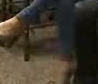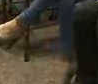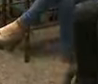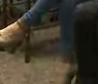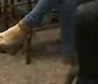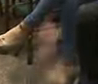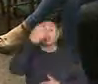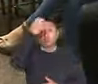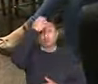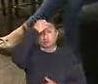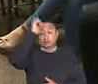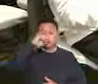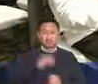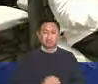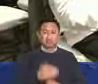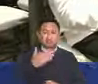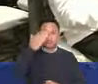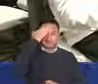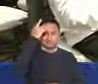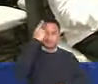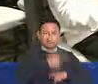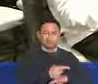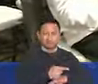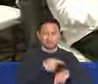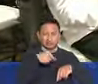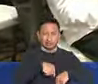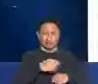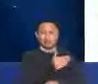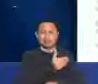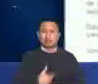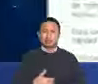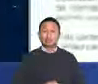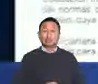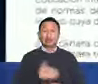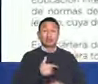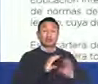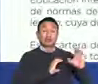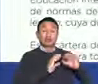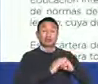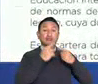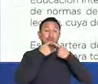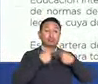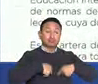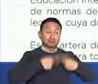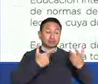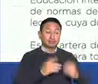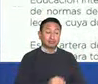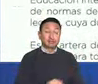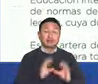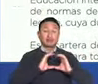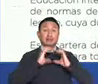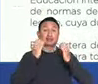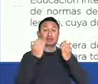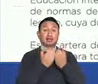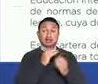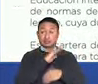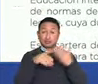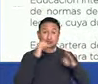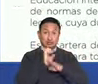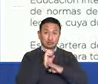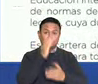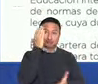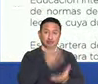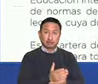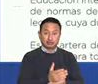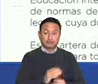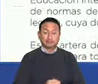de Educación, tras conocer el decreto presidencial, mediante un comunicado anunció que se suspenden las clases a escala nacional.